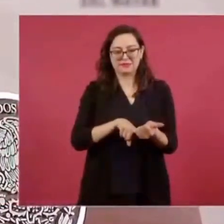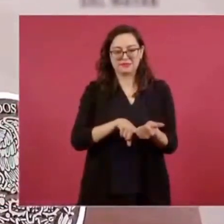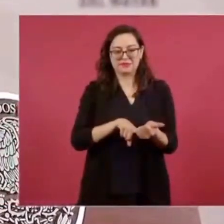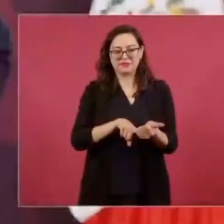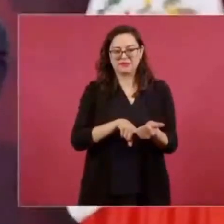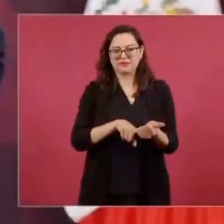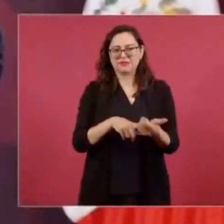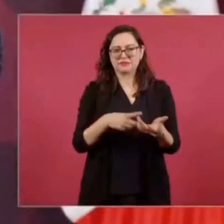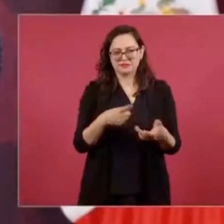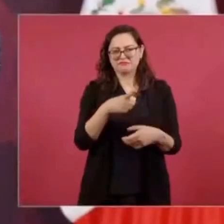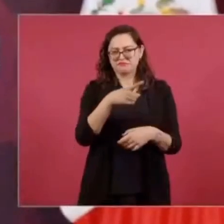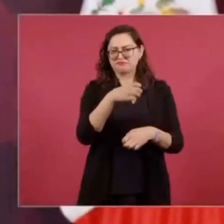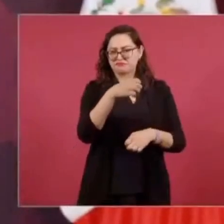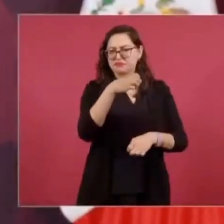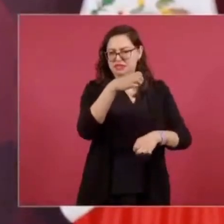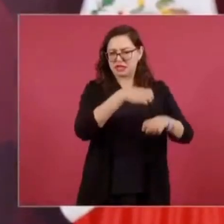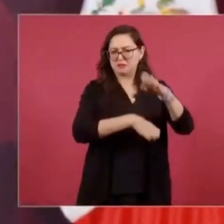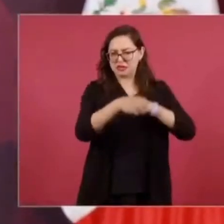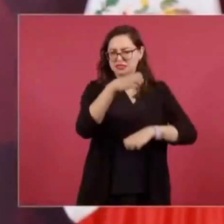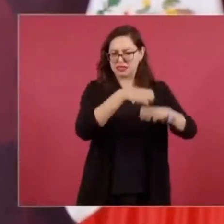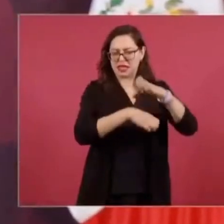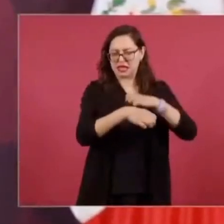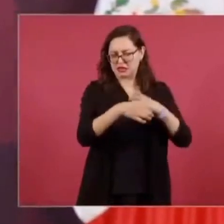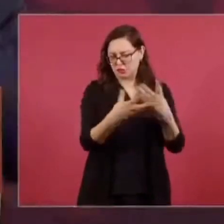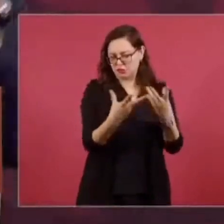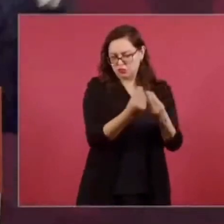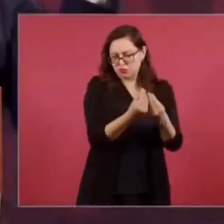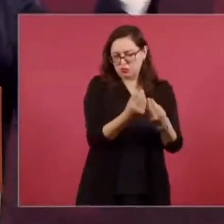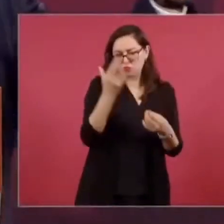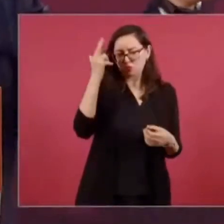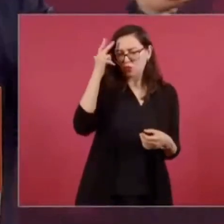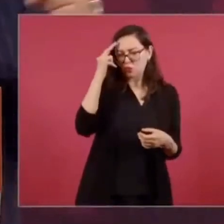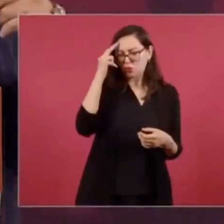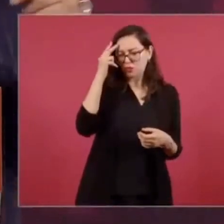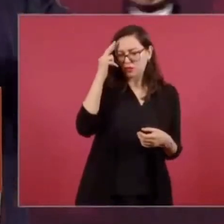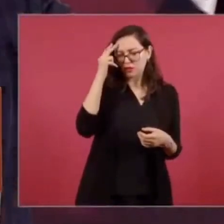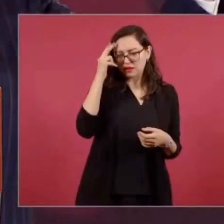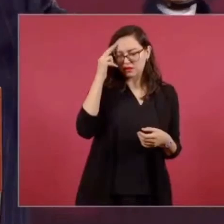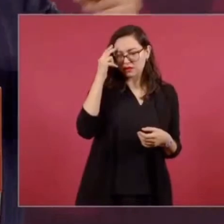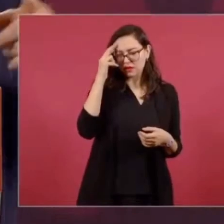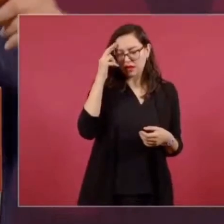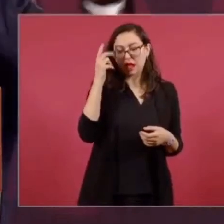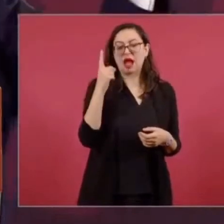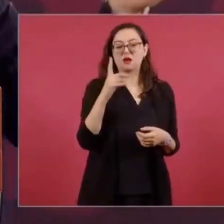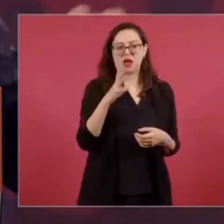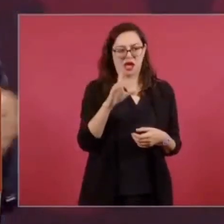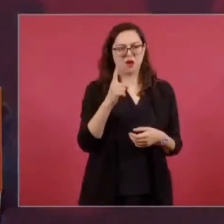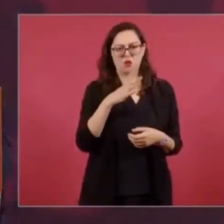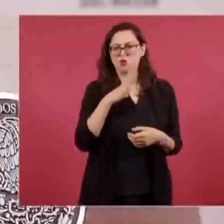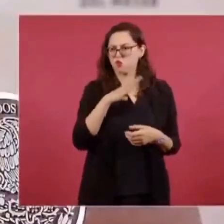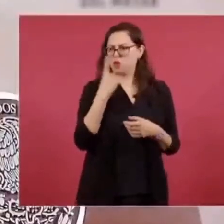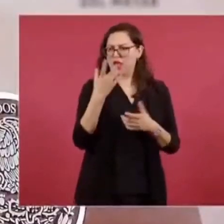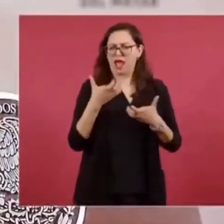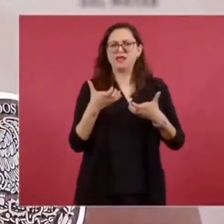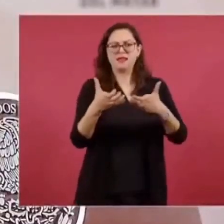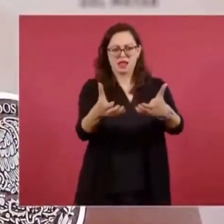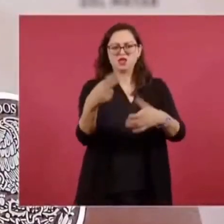Uno de estos empresarios porfiristas, por cierto, una calle famosa lleva su nombre,